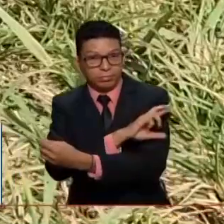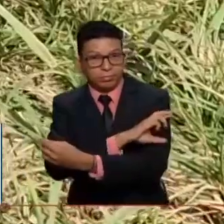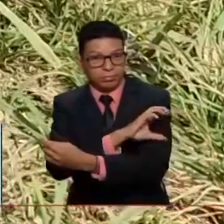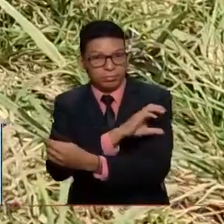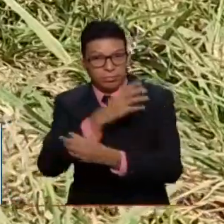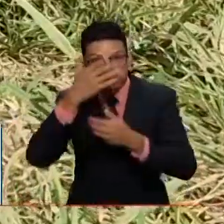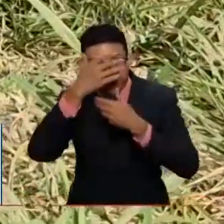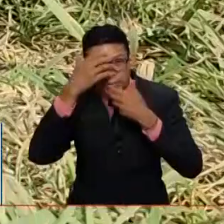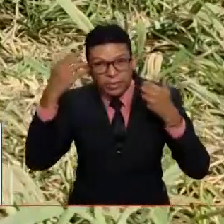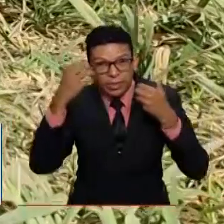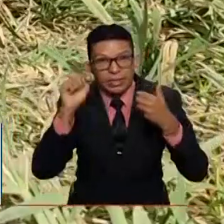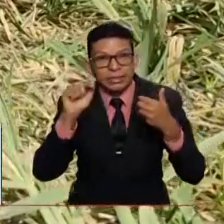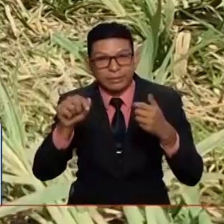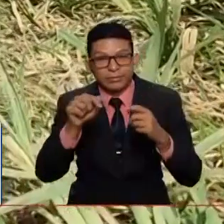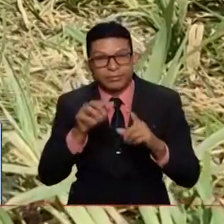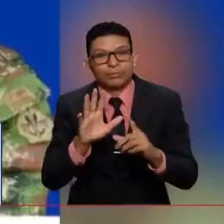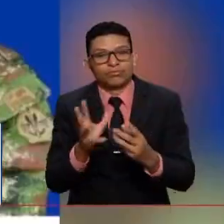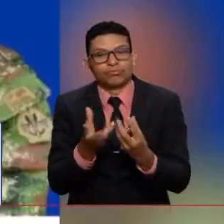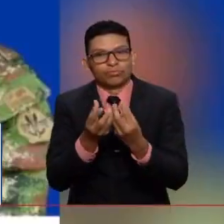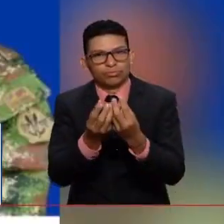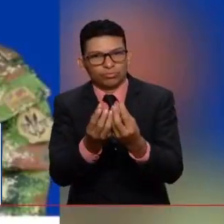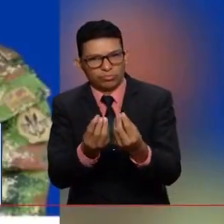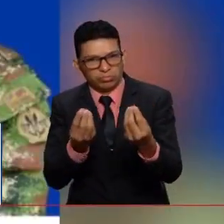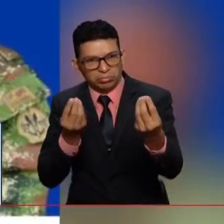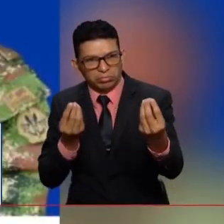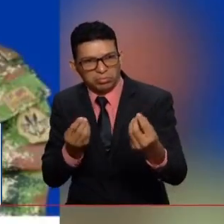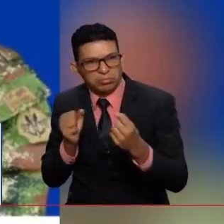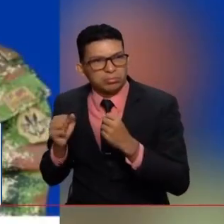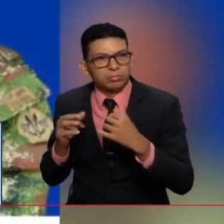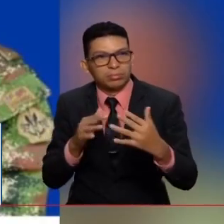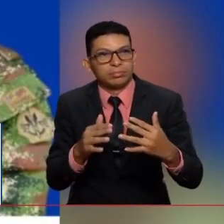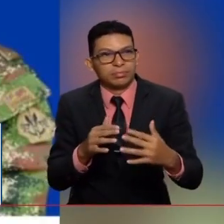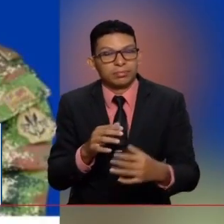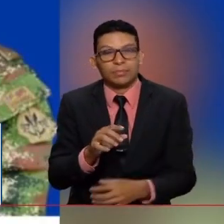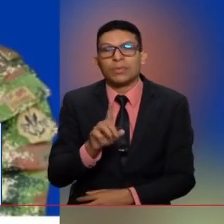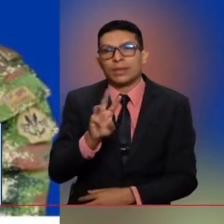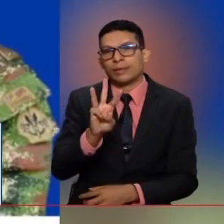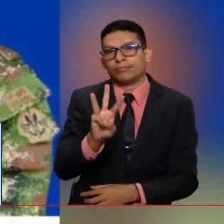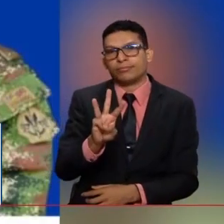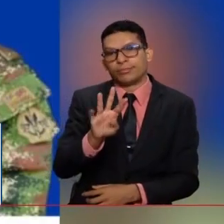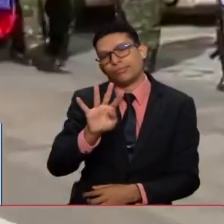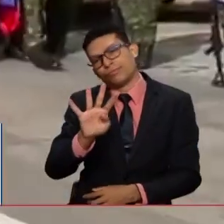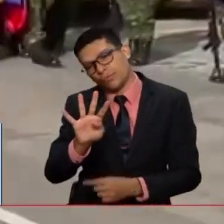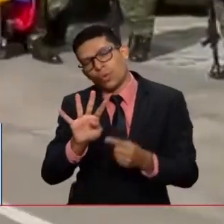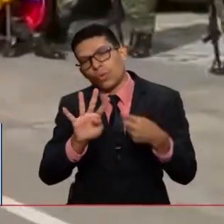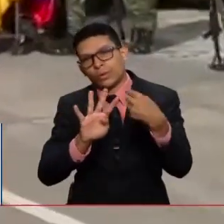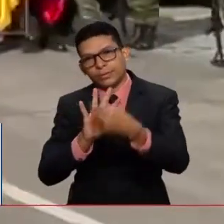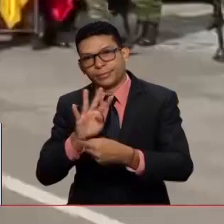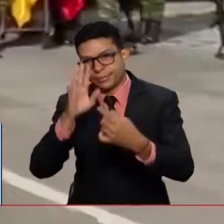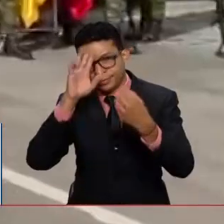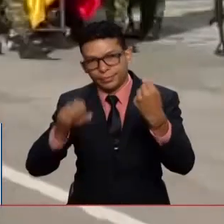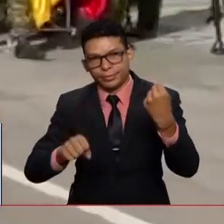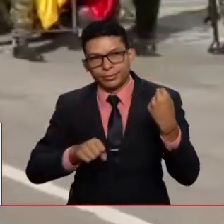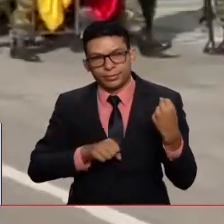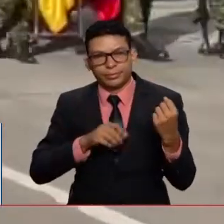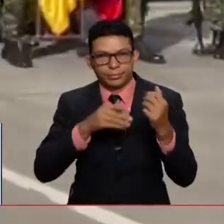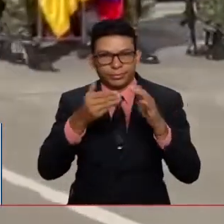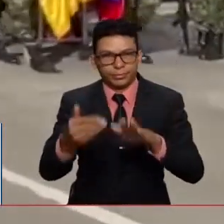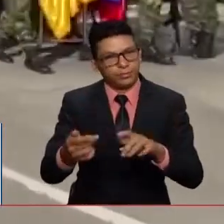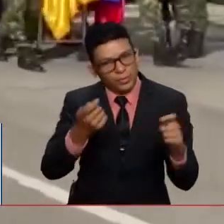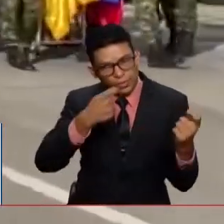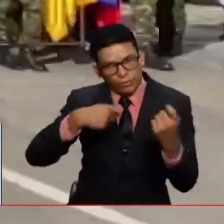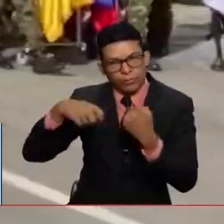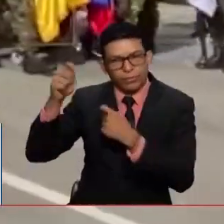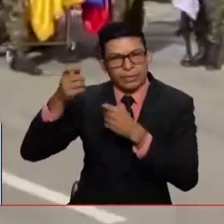Benavides de la FARC-EP del Estado Mayor Central dejó como saldo la muerte de un oficial y 3 soldados profesionales cuyos cuerpos fueron enviados a